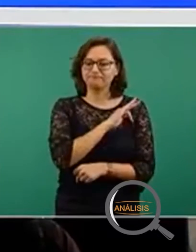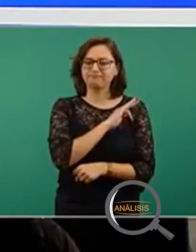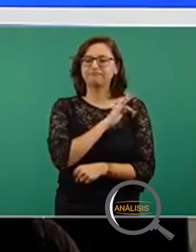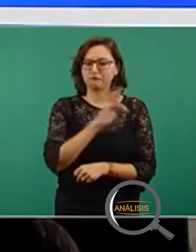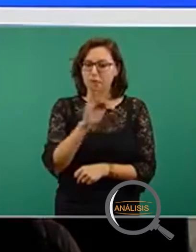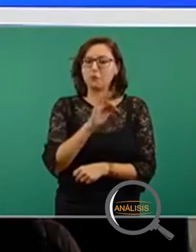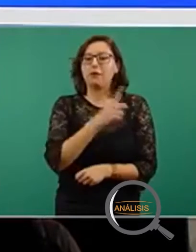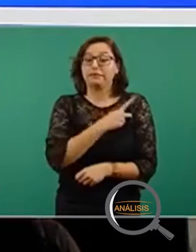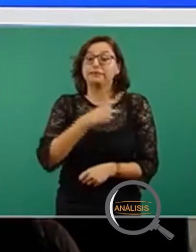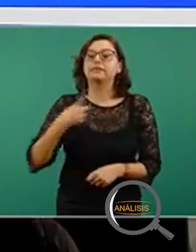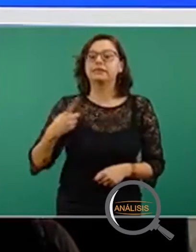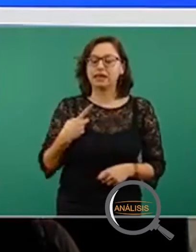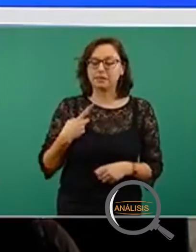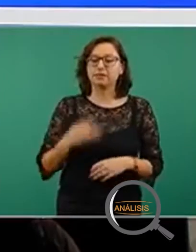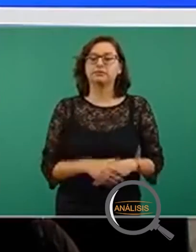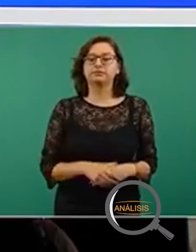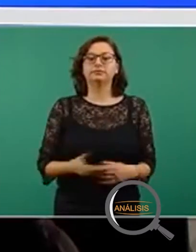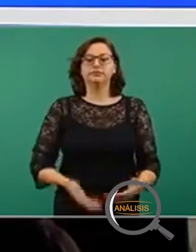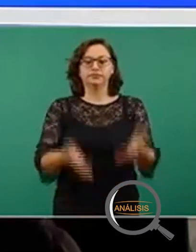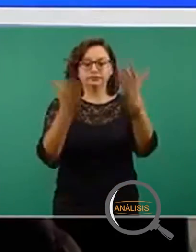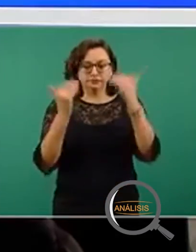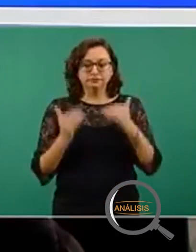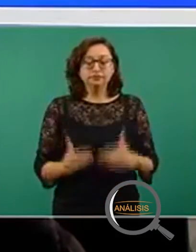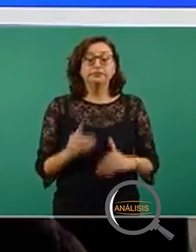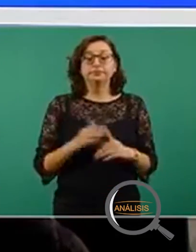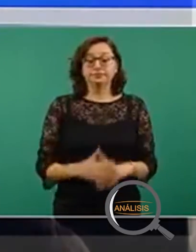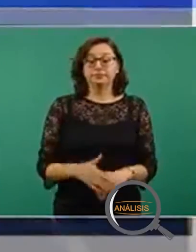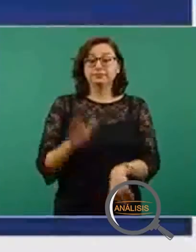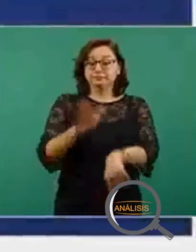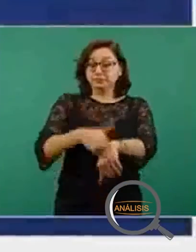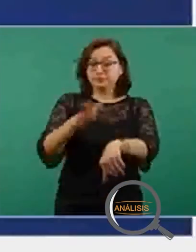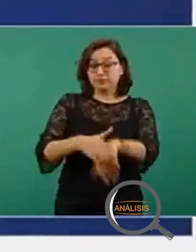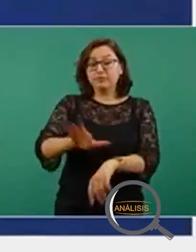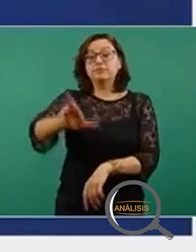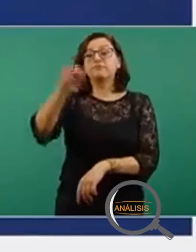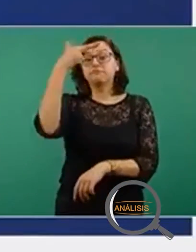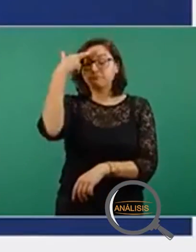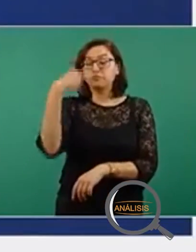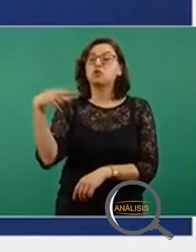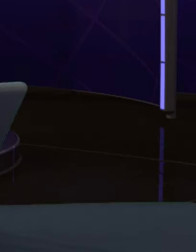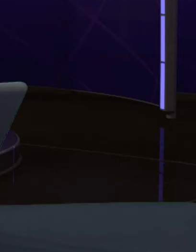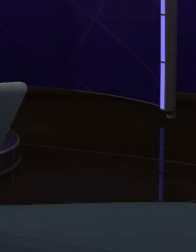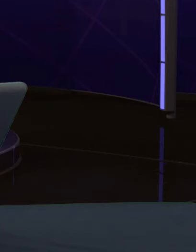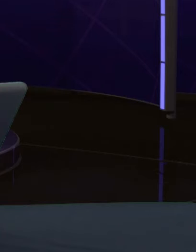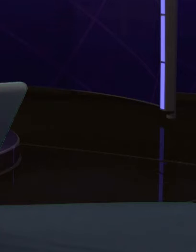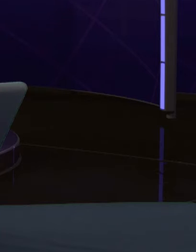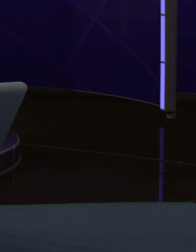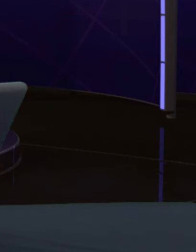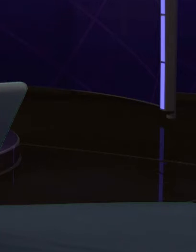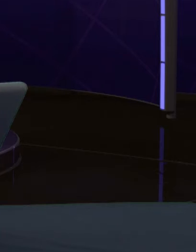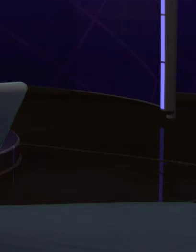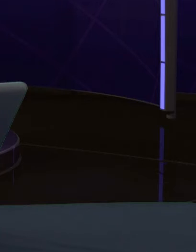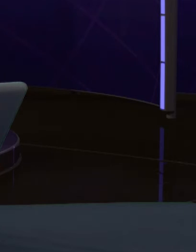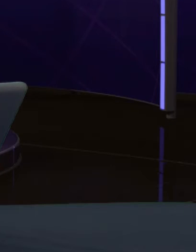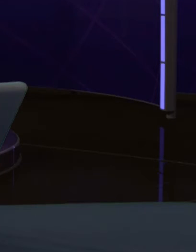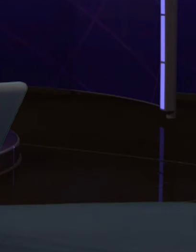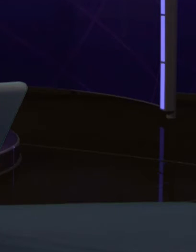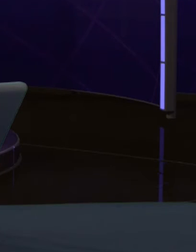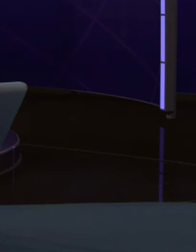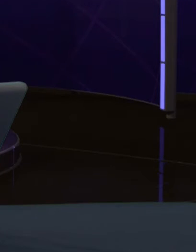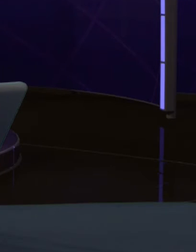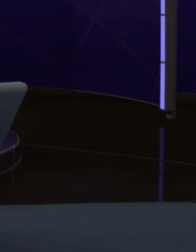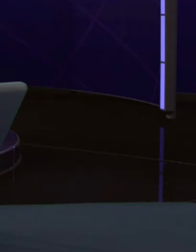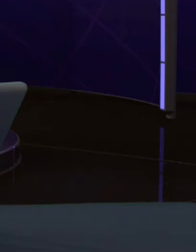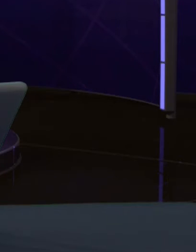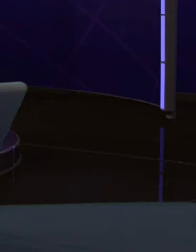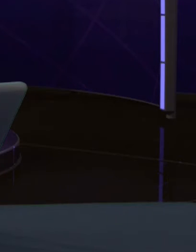recordatorios. Pronto llegaremos a tu localidad. Espere su turno, espera tu turno, es muy importante. Se ha hablado mucho acerca del COVID,